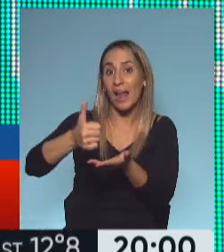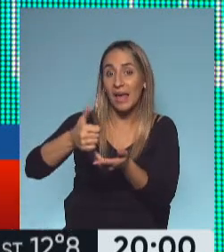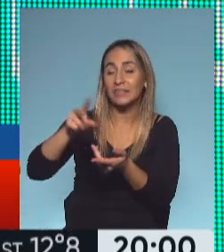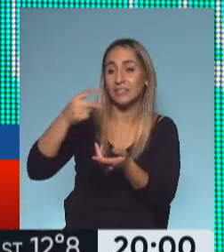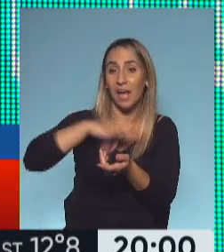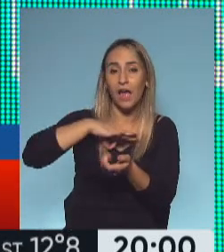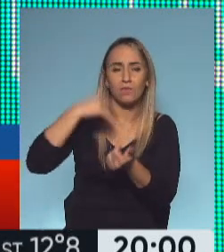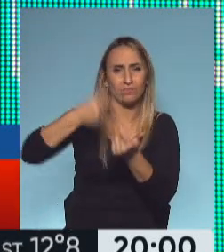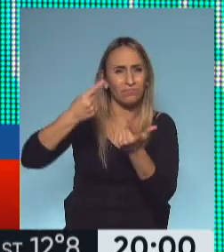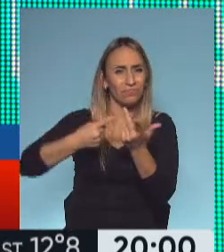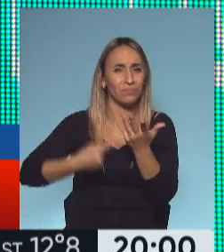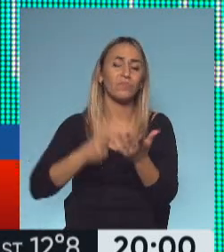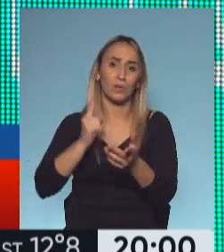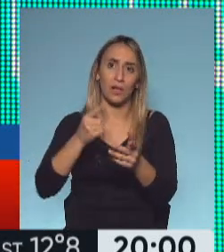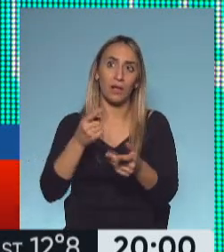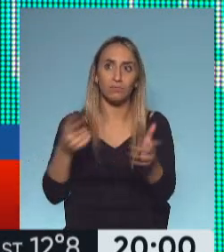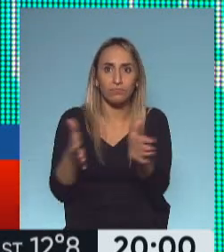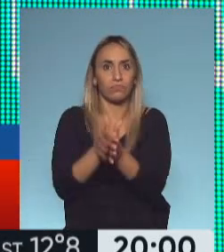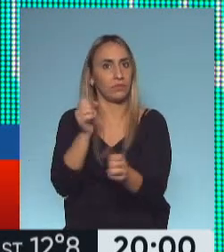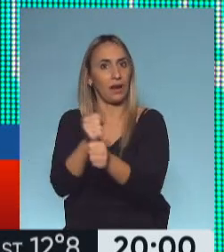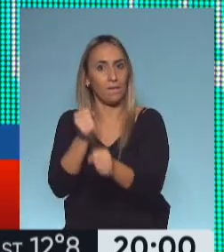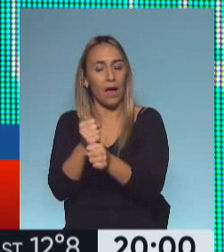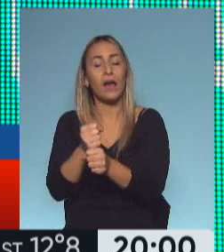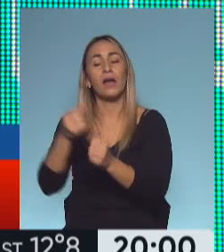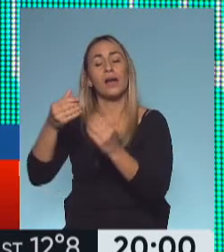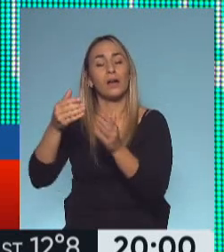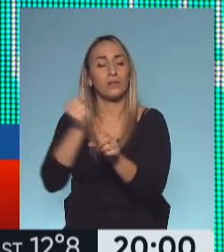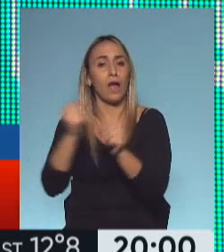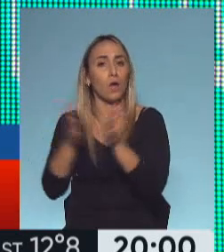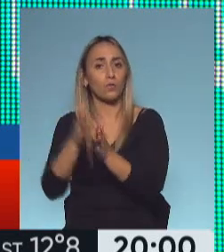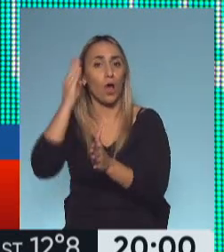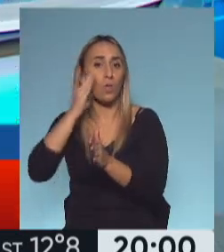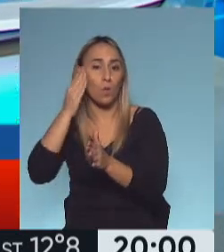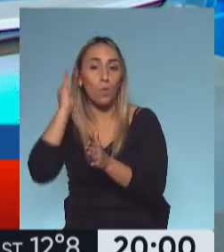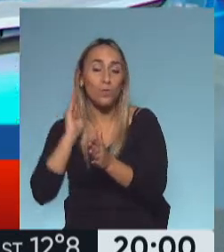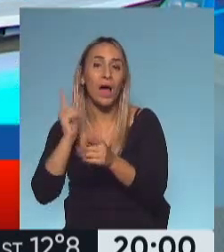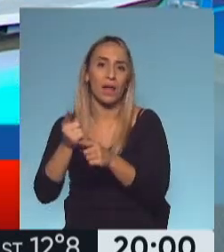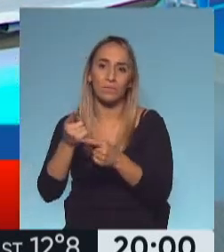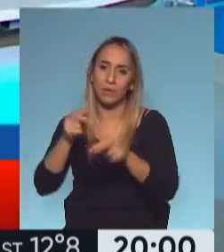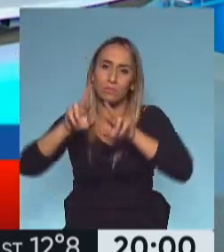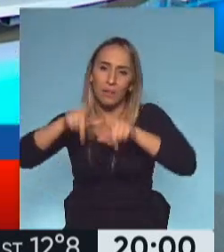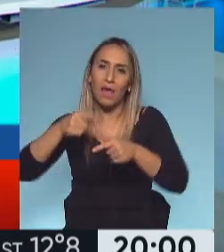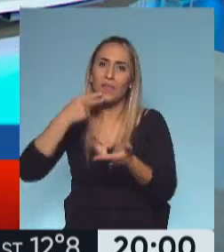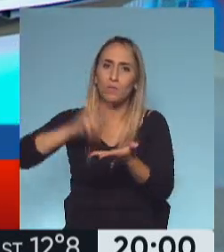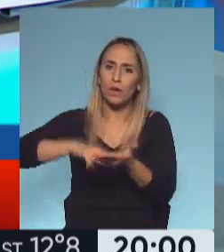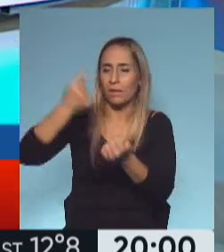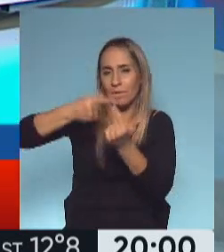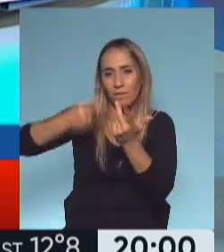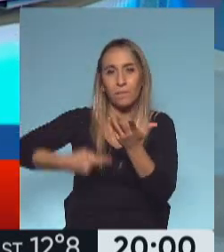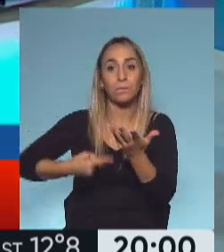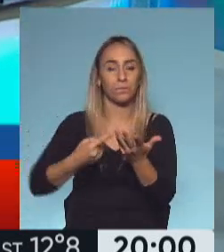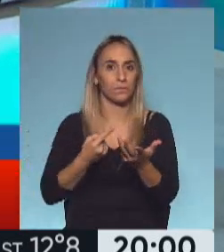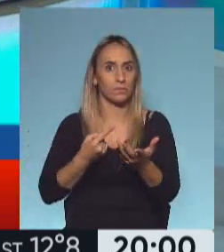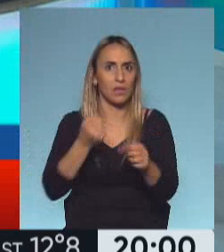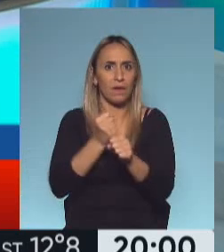también a trabajar con Martín Guzmán en un esquema de segmentación de tarifas que nos permita ser más eficientes con aquellos sectores que necesitamos